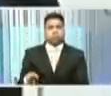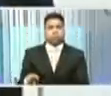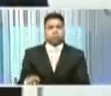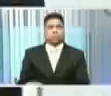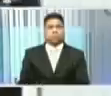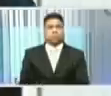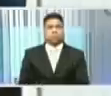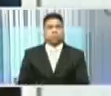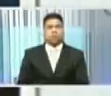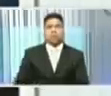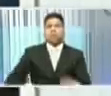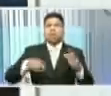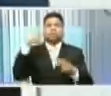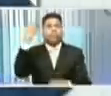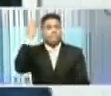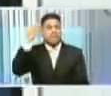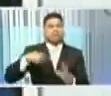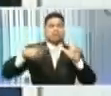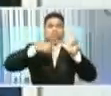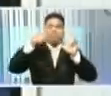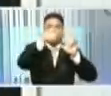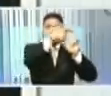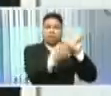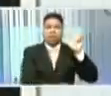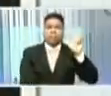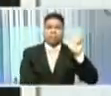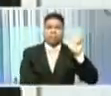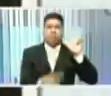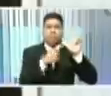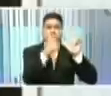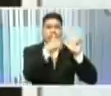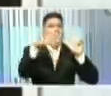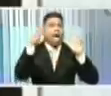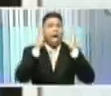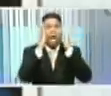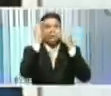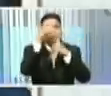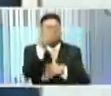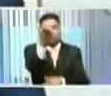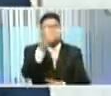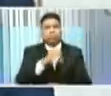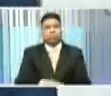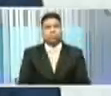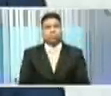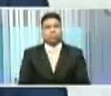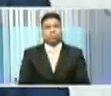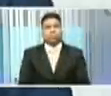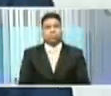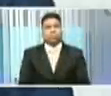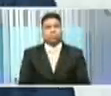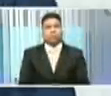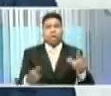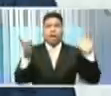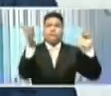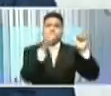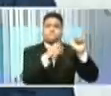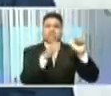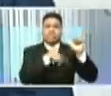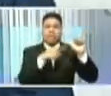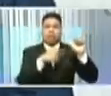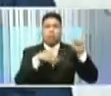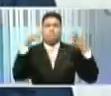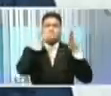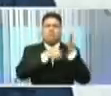tienen tres líneas de acción. Atención, compañero. La violencia política en primer